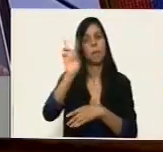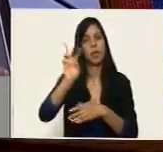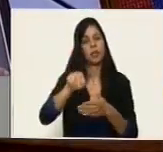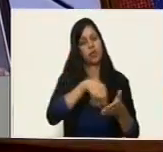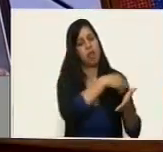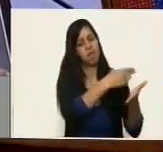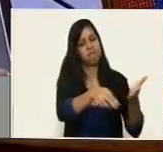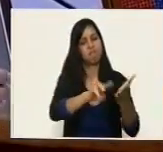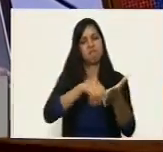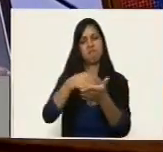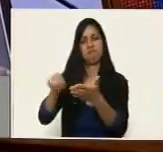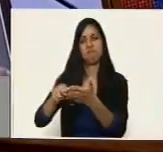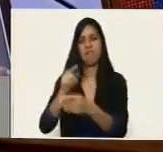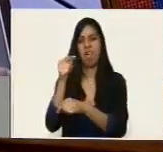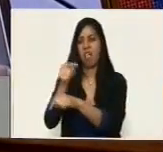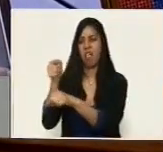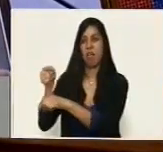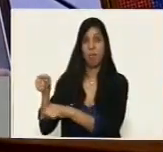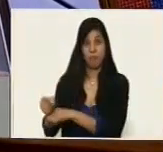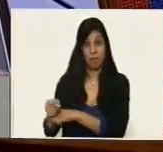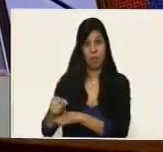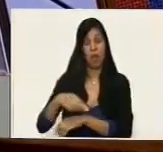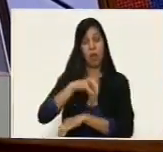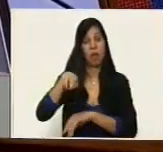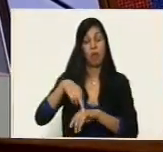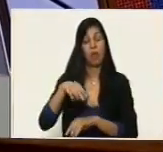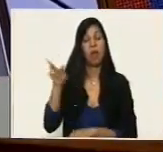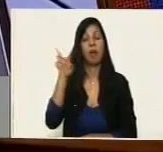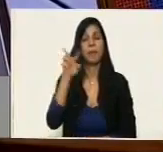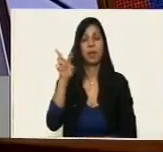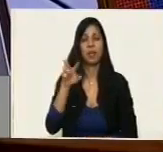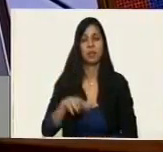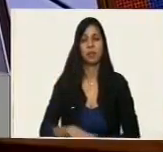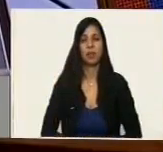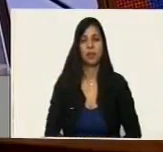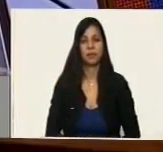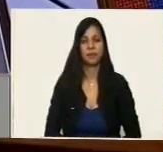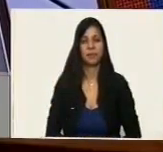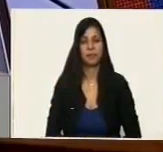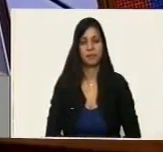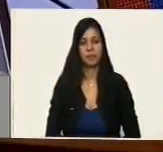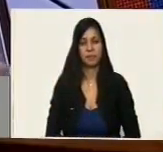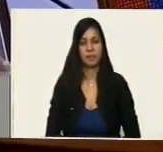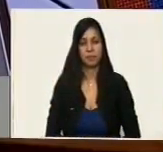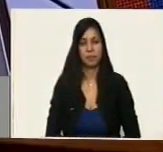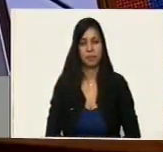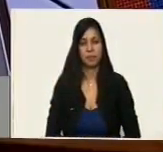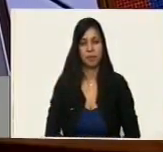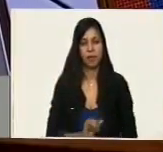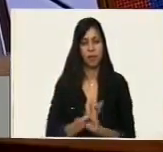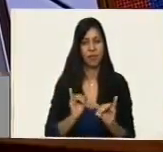y constitucionalmente electo de la República Bolivariana de Venezuela. Es todo, presidente.